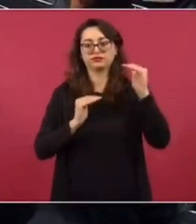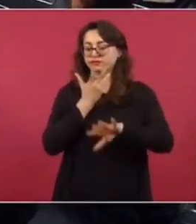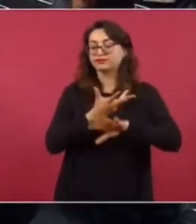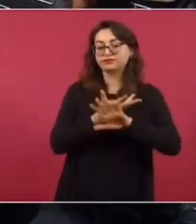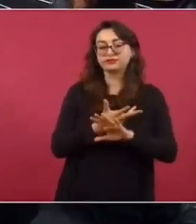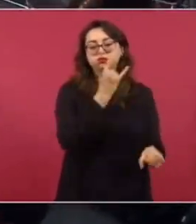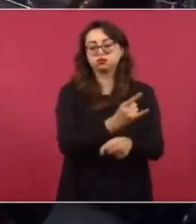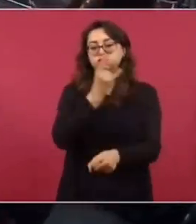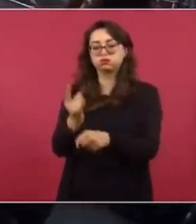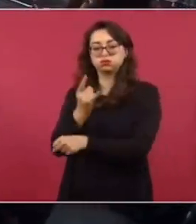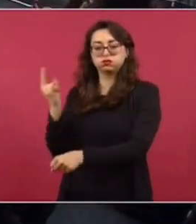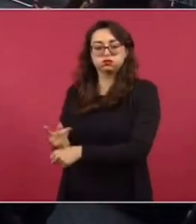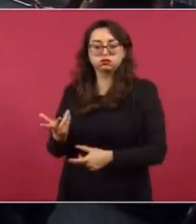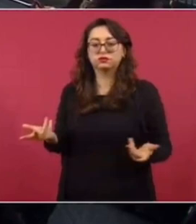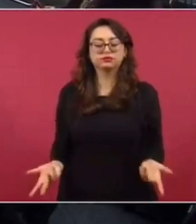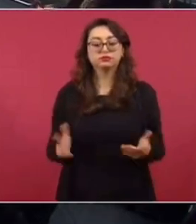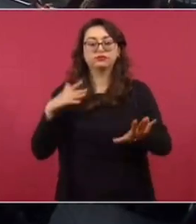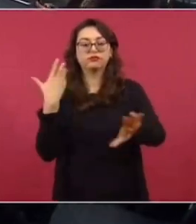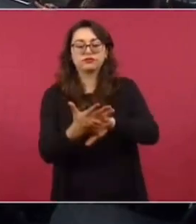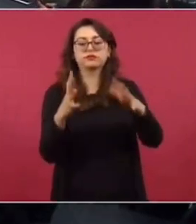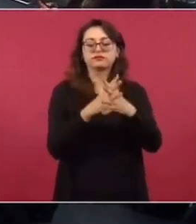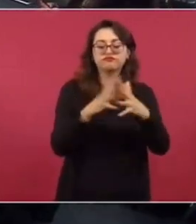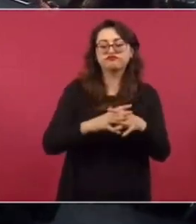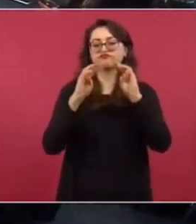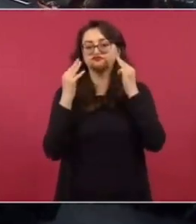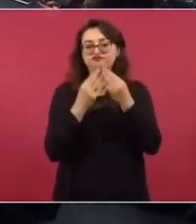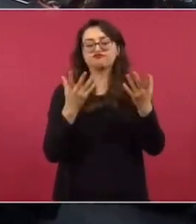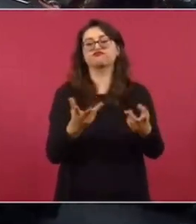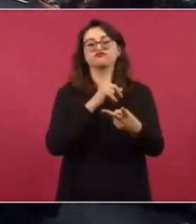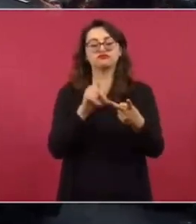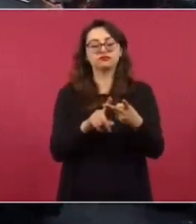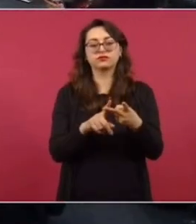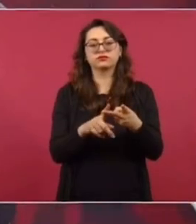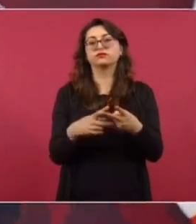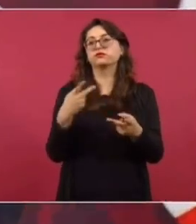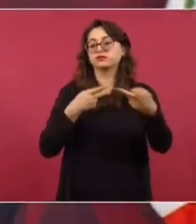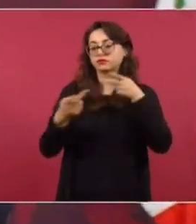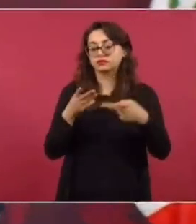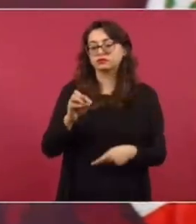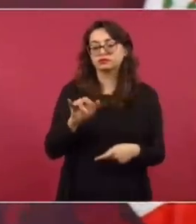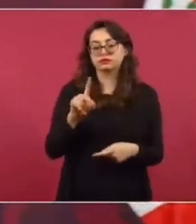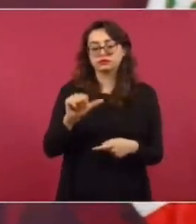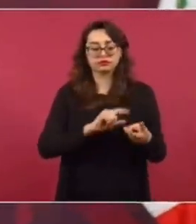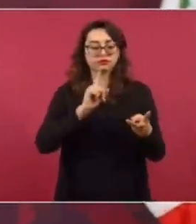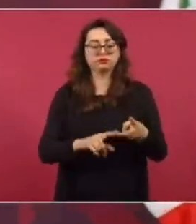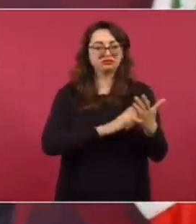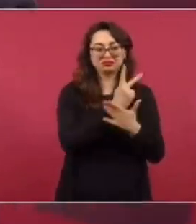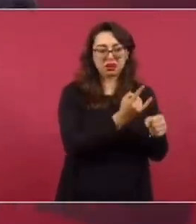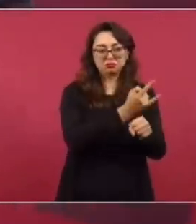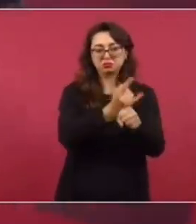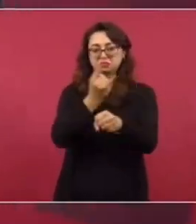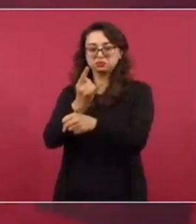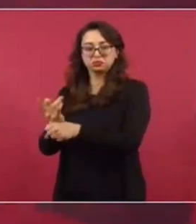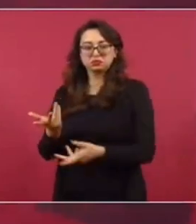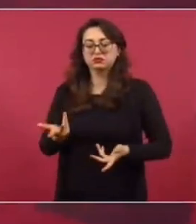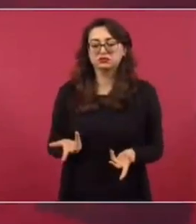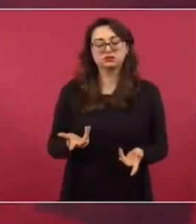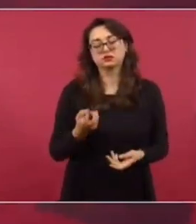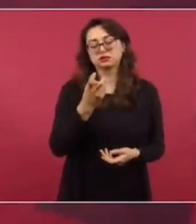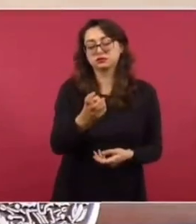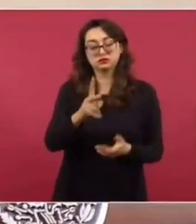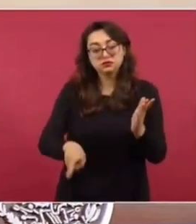cierto, nunca funcionaron, de la guerra contra el narcotráfico, que el Plan Mérida, que Rápido y Furioso, ni tampoco